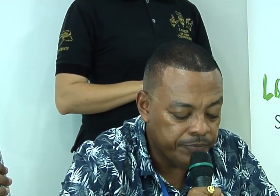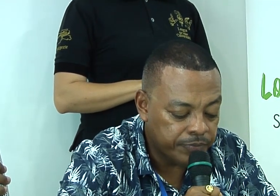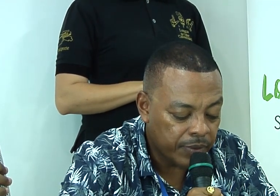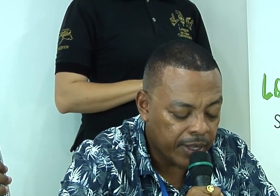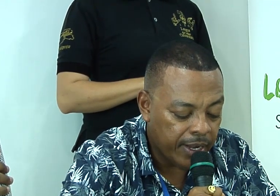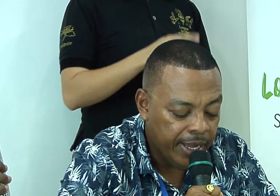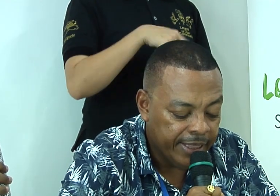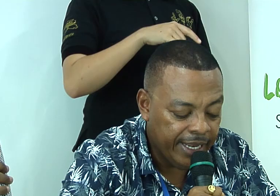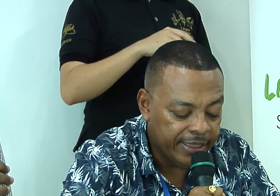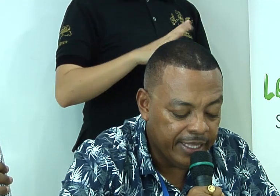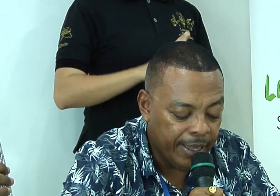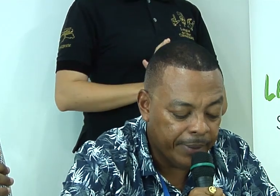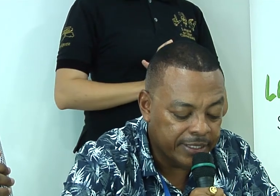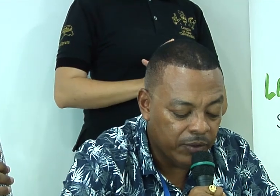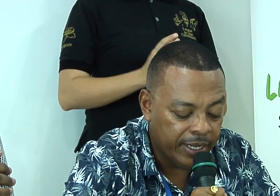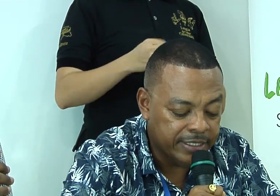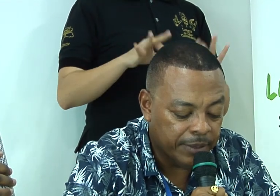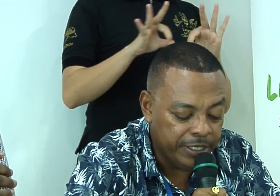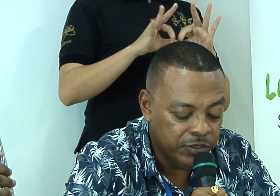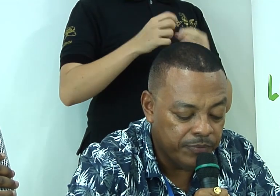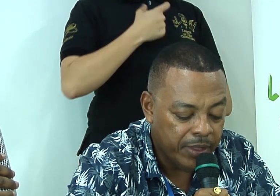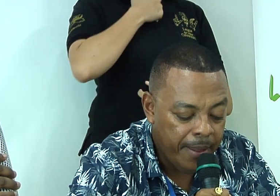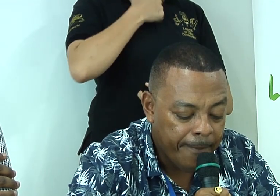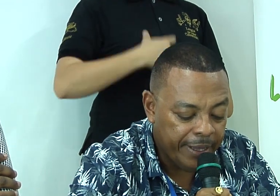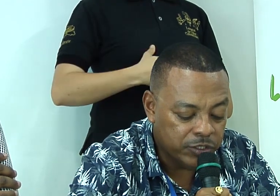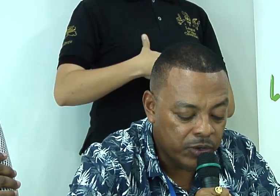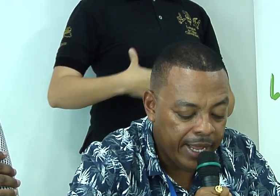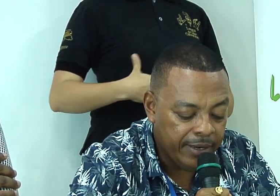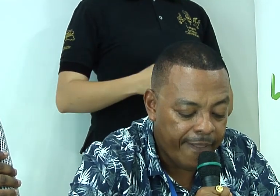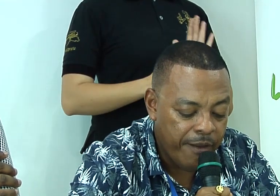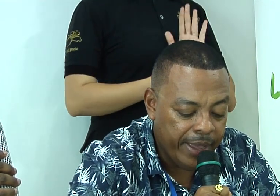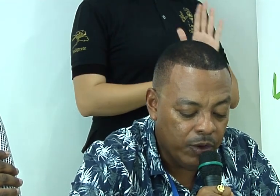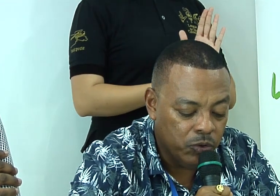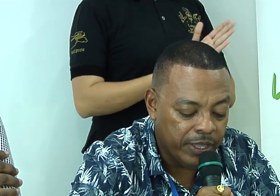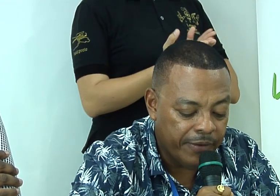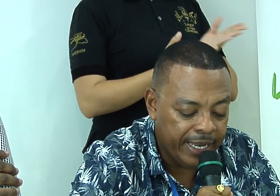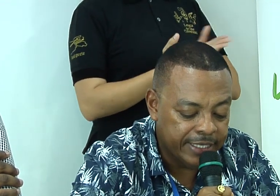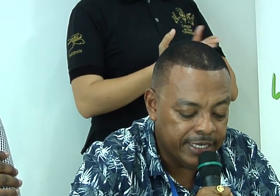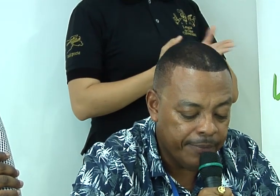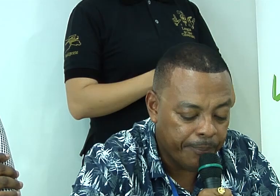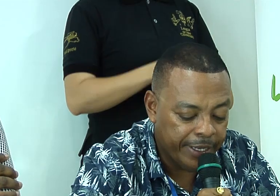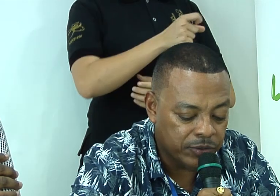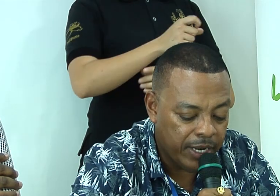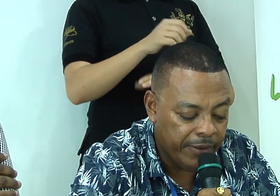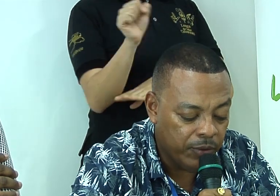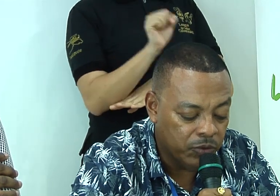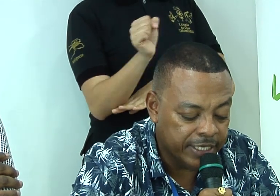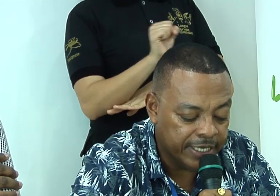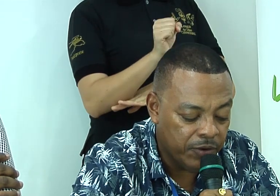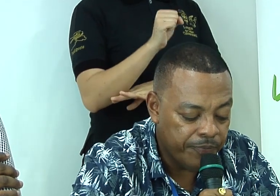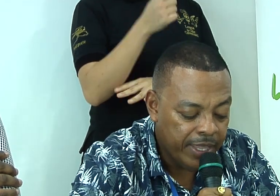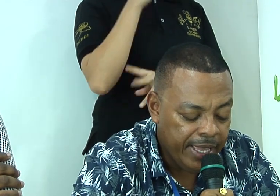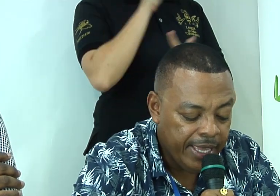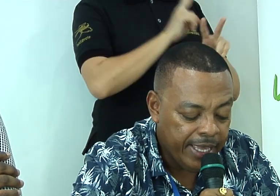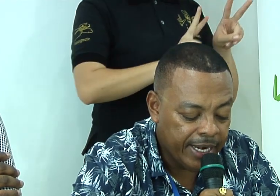con identificación de la entidad prestadora del servicio, personal y vehículos de vigilancia, personal y vehículos de